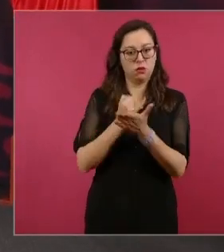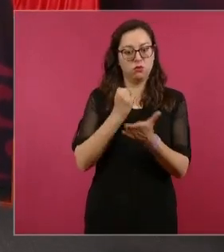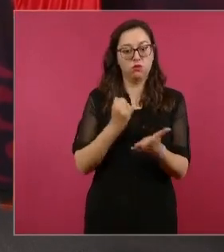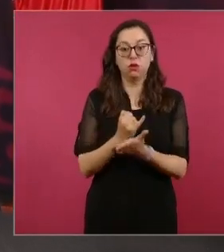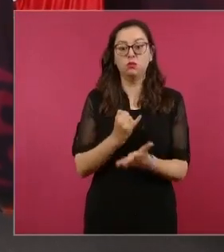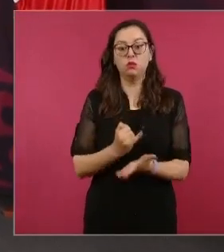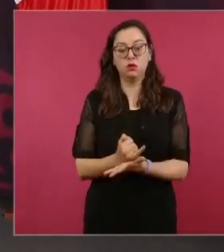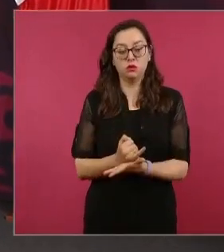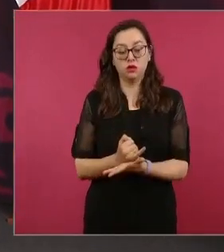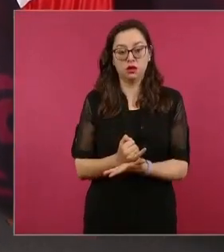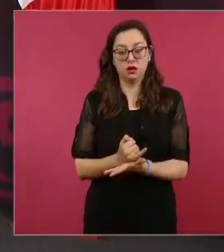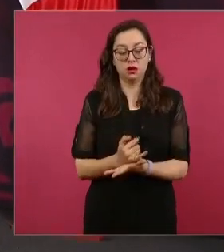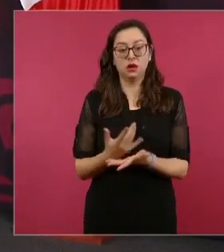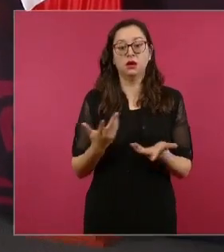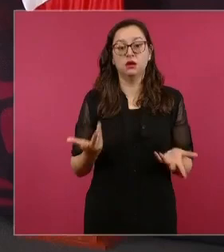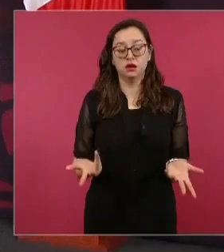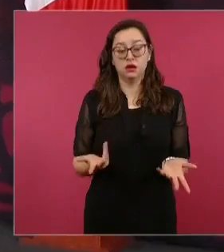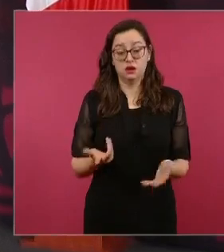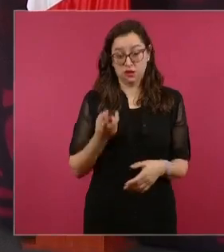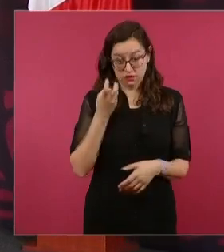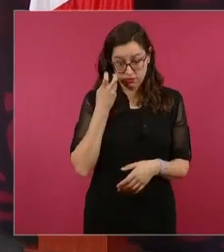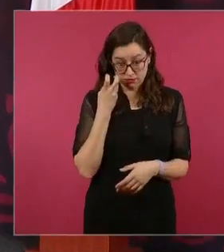y que esa